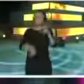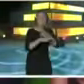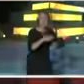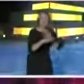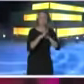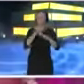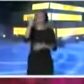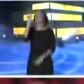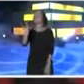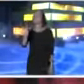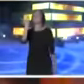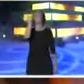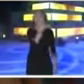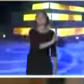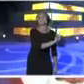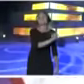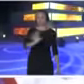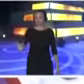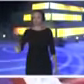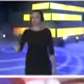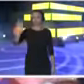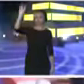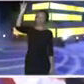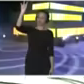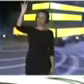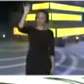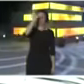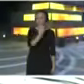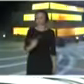seguimos, así, así.